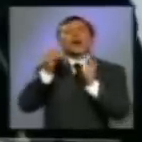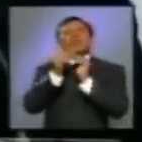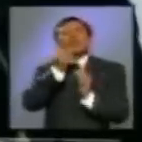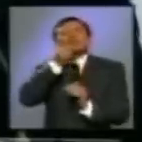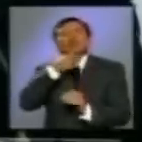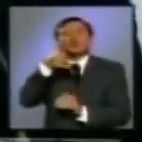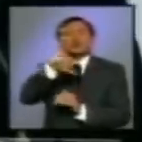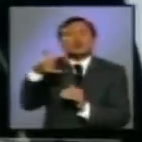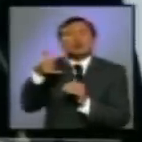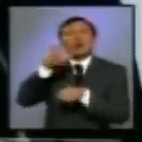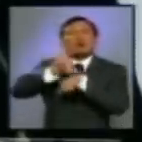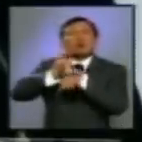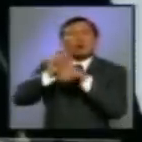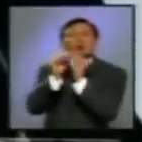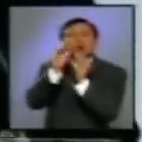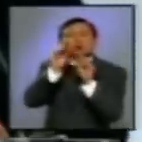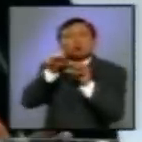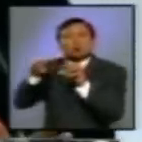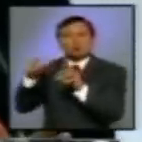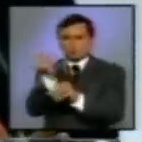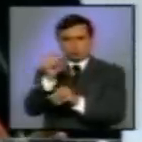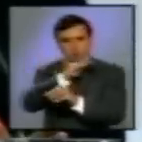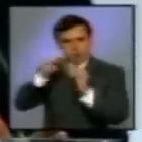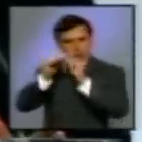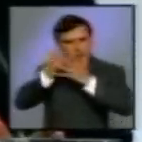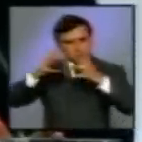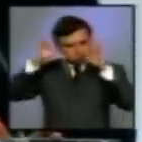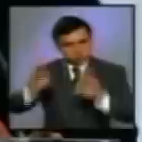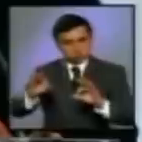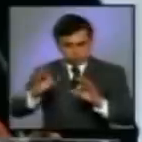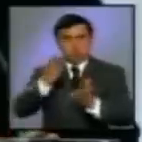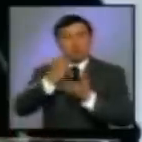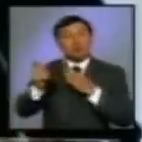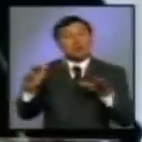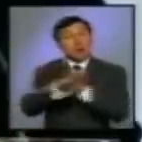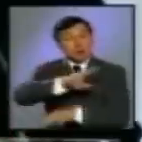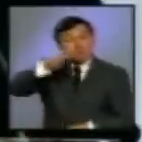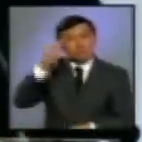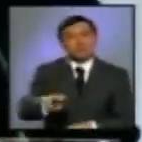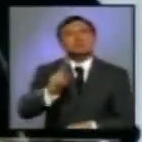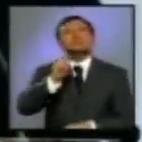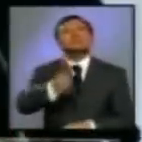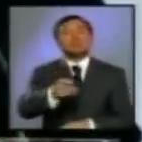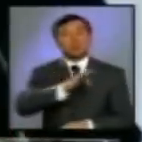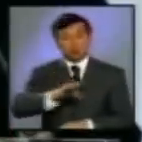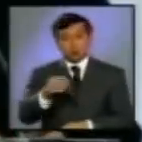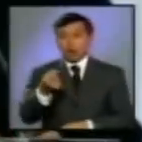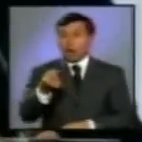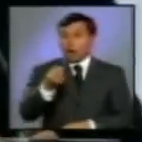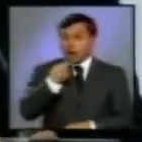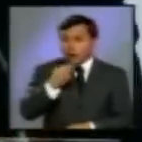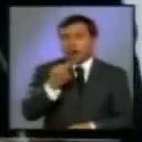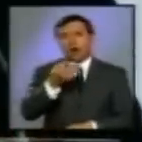puedan heredar a los hijos. Cambio verdadero es atención médica, medicamentos gratuitos.